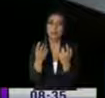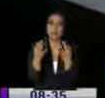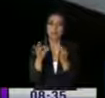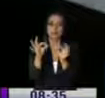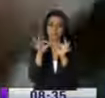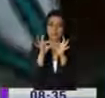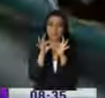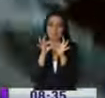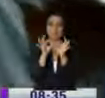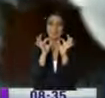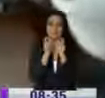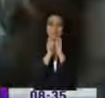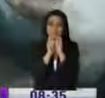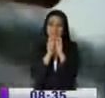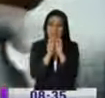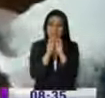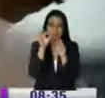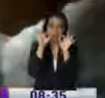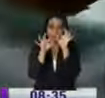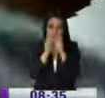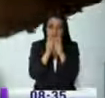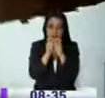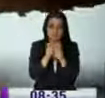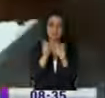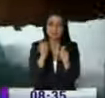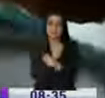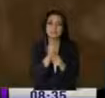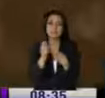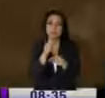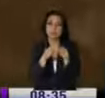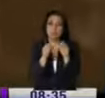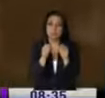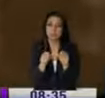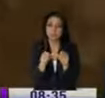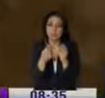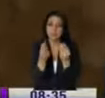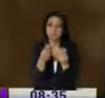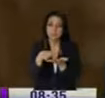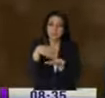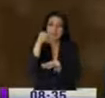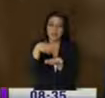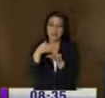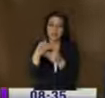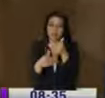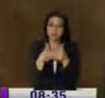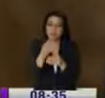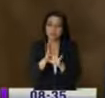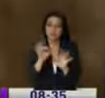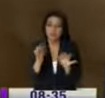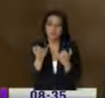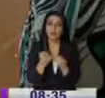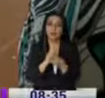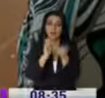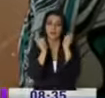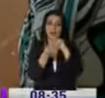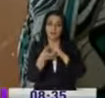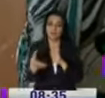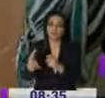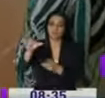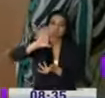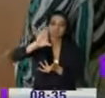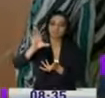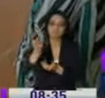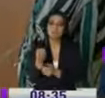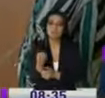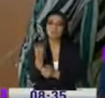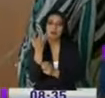que ya no fue posible de que a continuar con ese proceso, ahora hacemos con pega